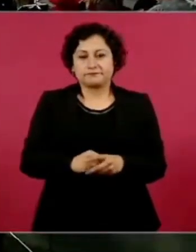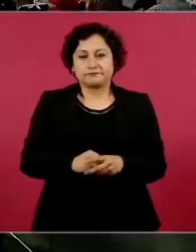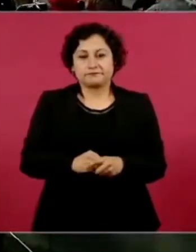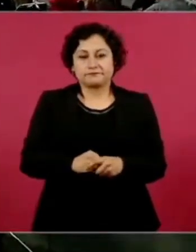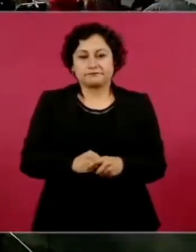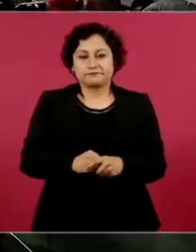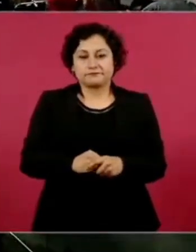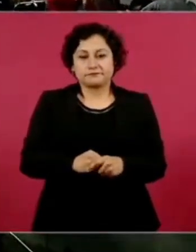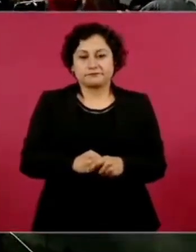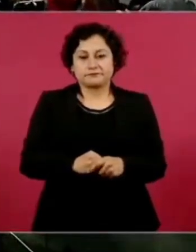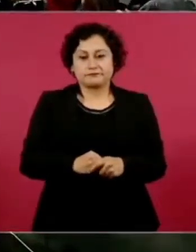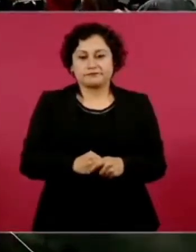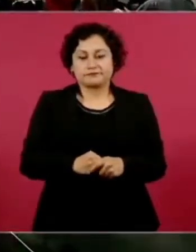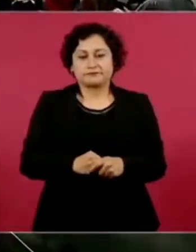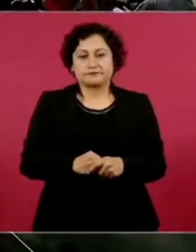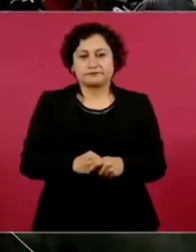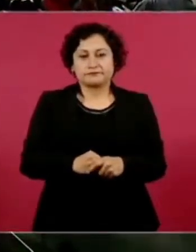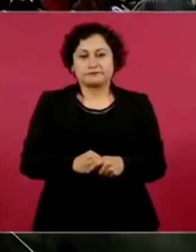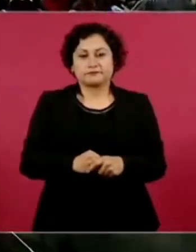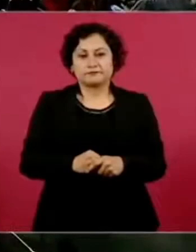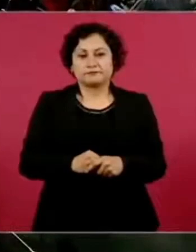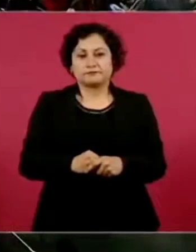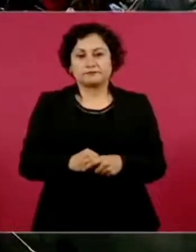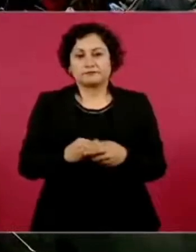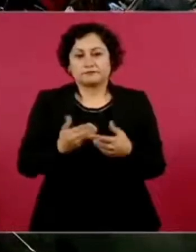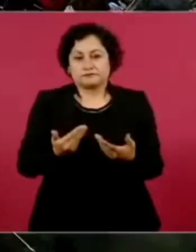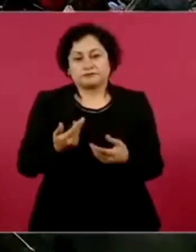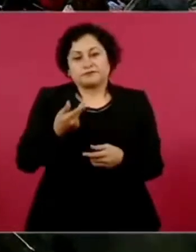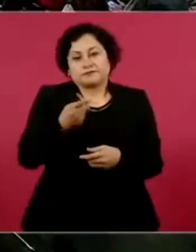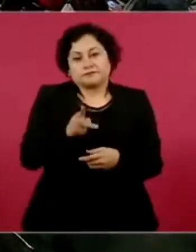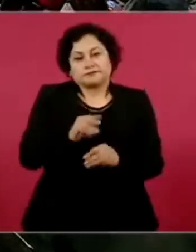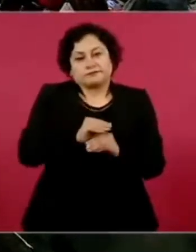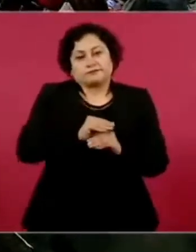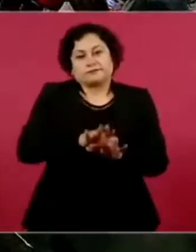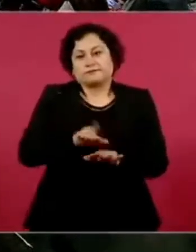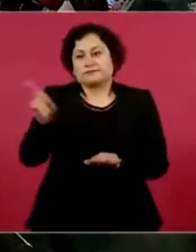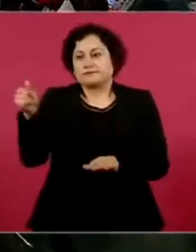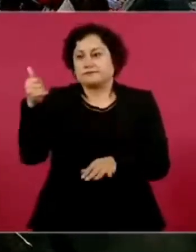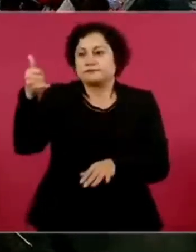Y a ellos no se les consulta.